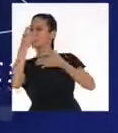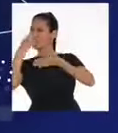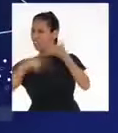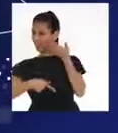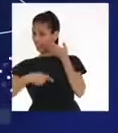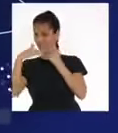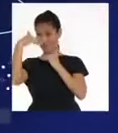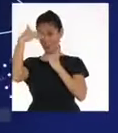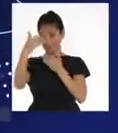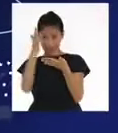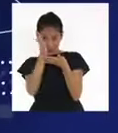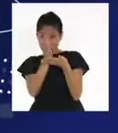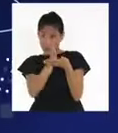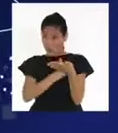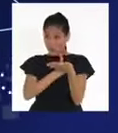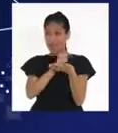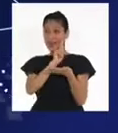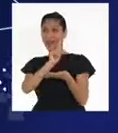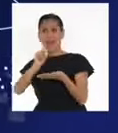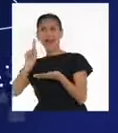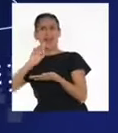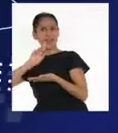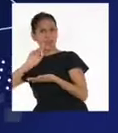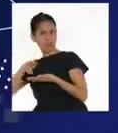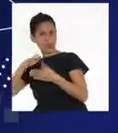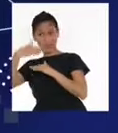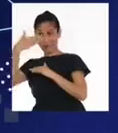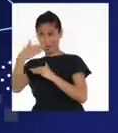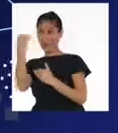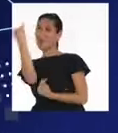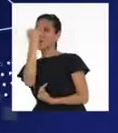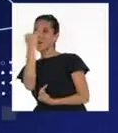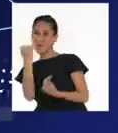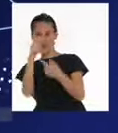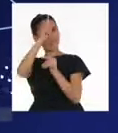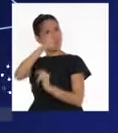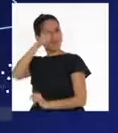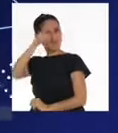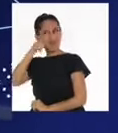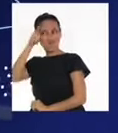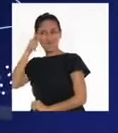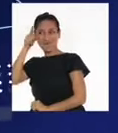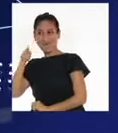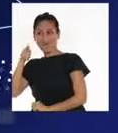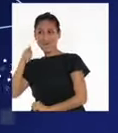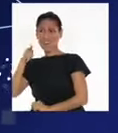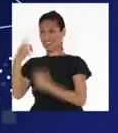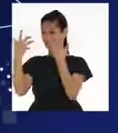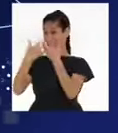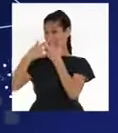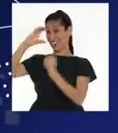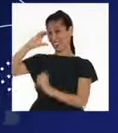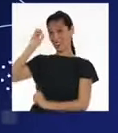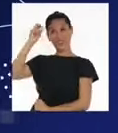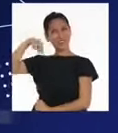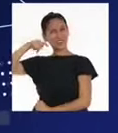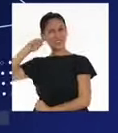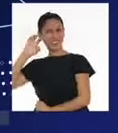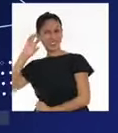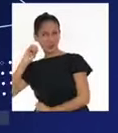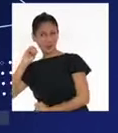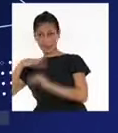Tachamos cada respuesta y graficamos un palote en la columna conteo. Luego escribimos